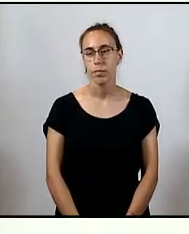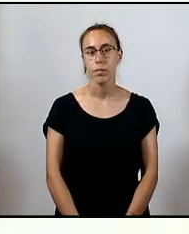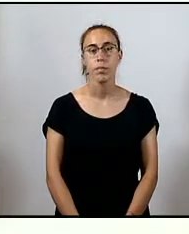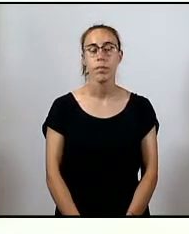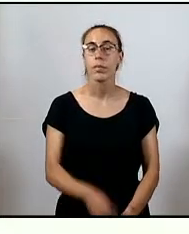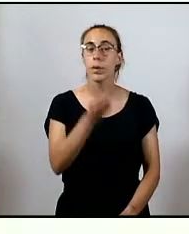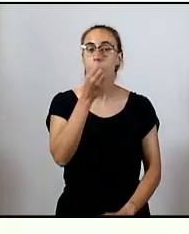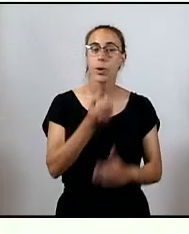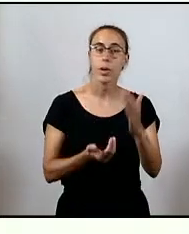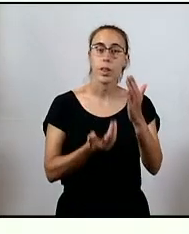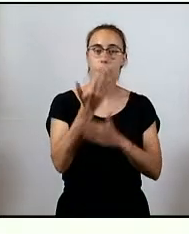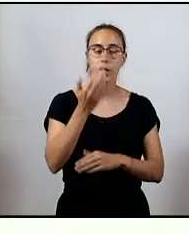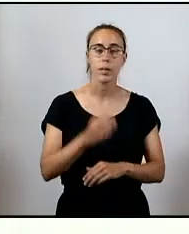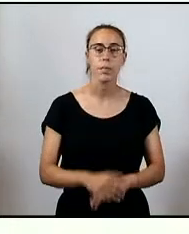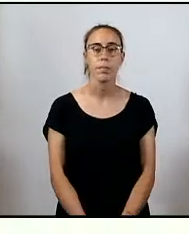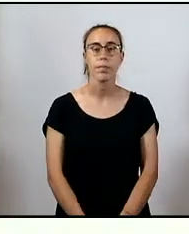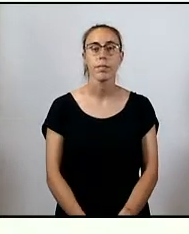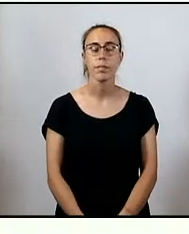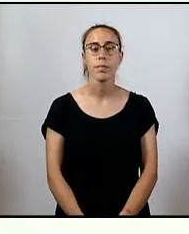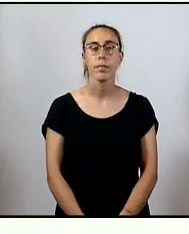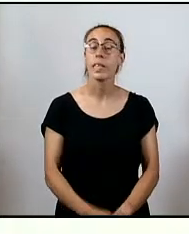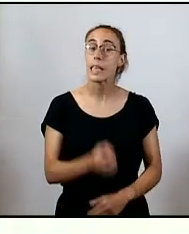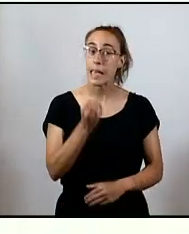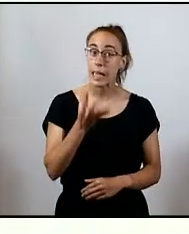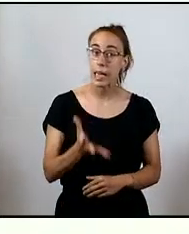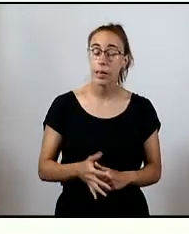Buenos días. ¿Cómo estáis?